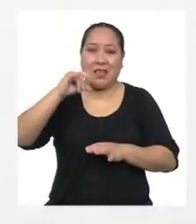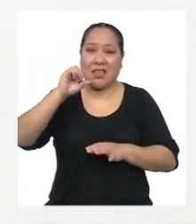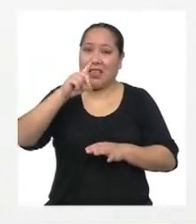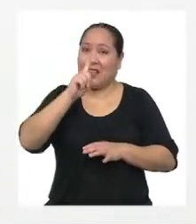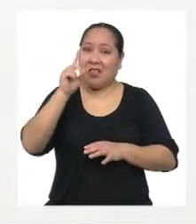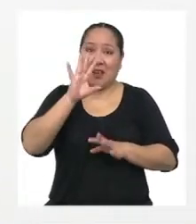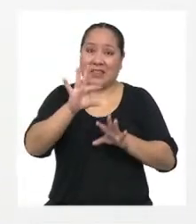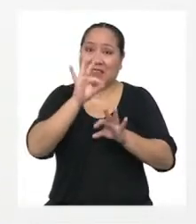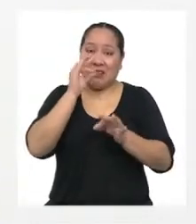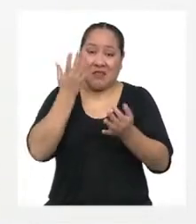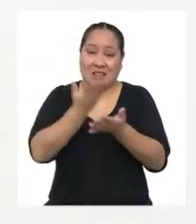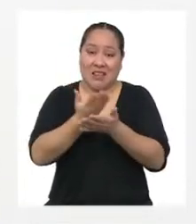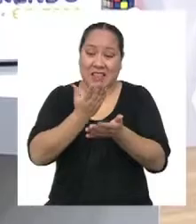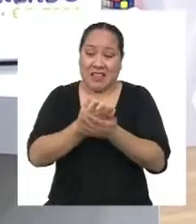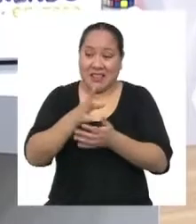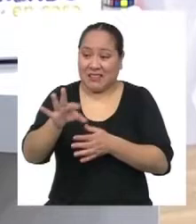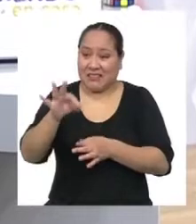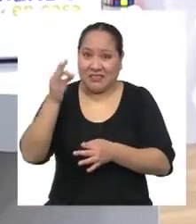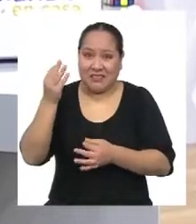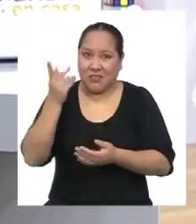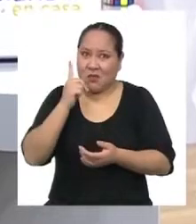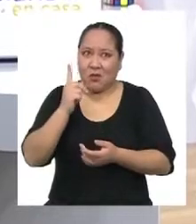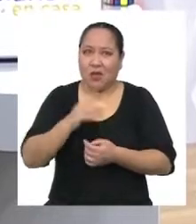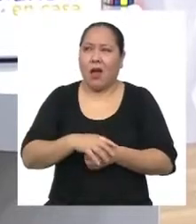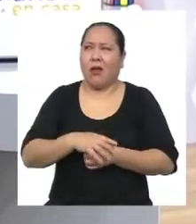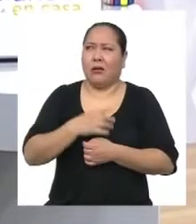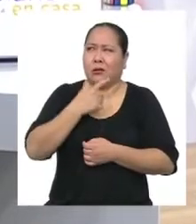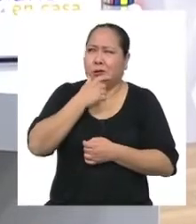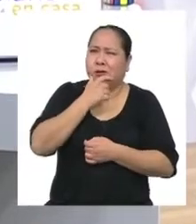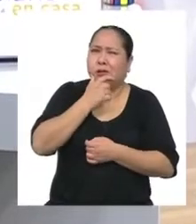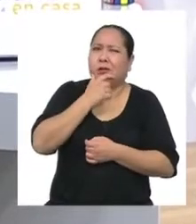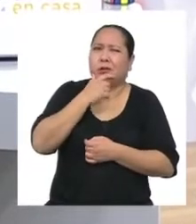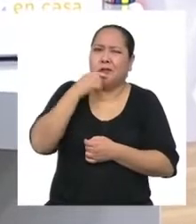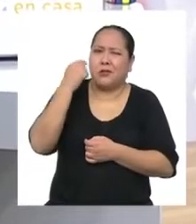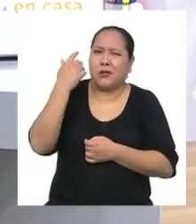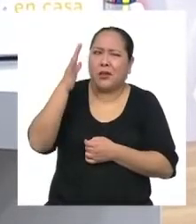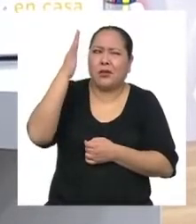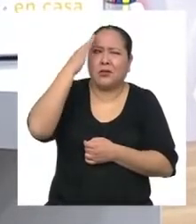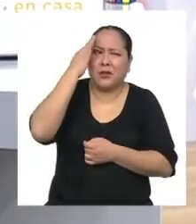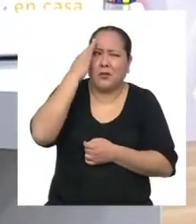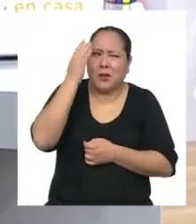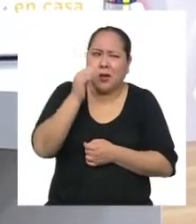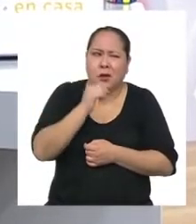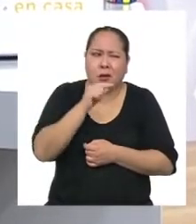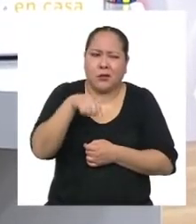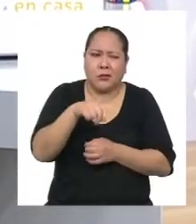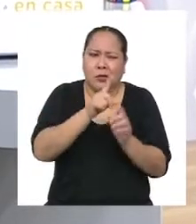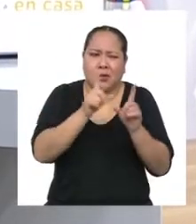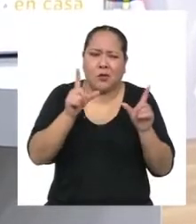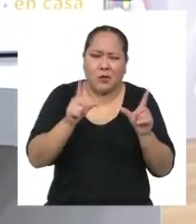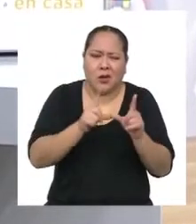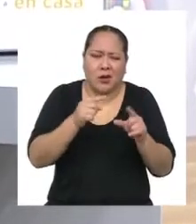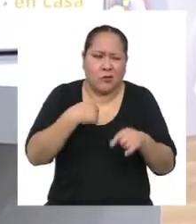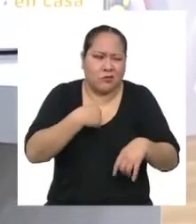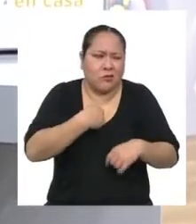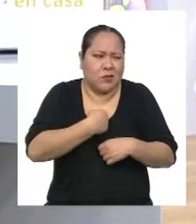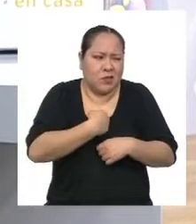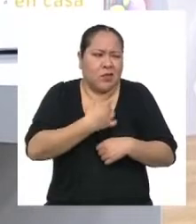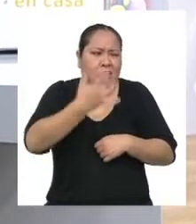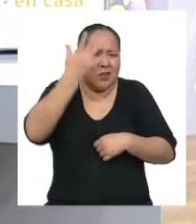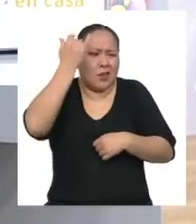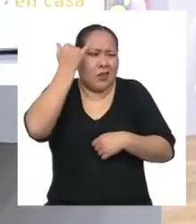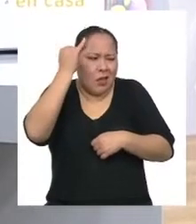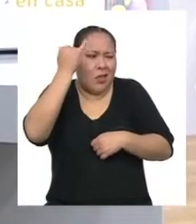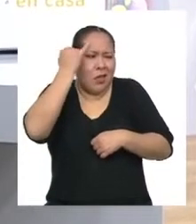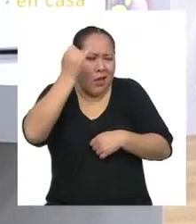aquí, físicamente, en el set. Ya sabía que estaba investigando en el lugar incorrecto. Mi instinto de detective me decía